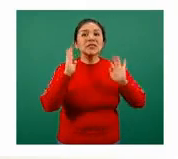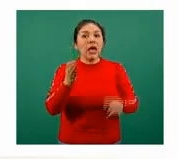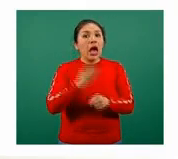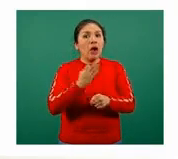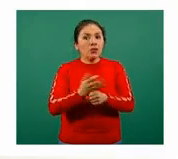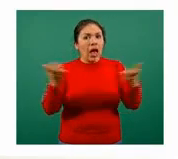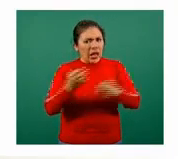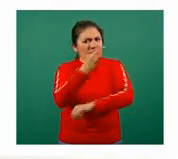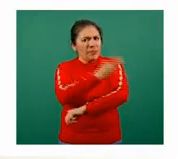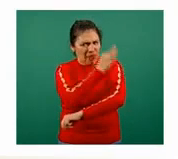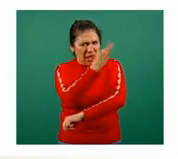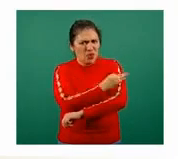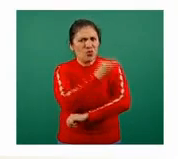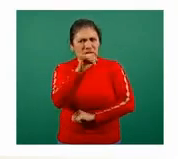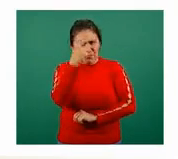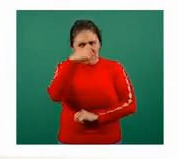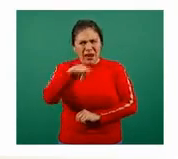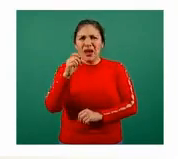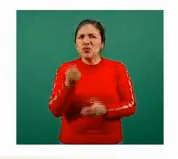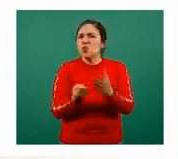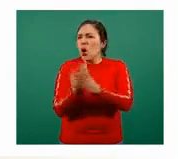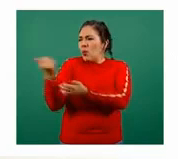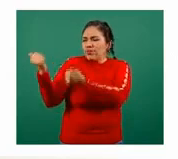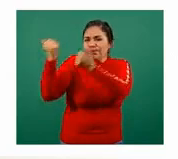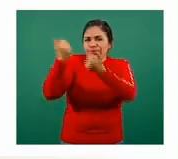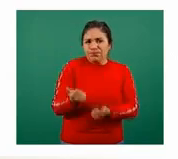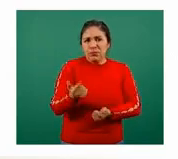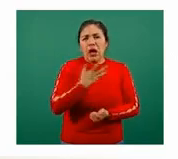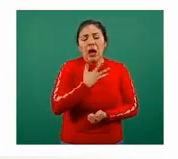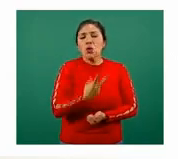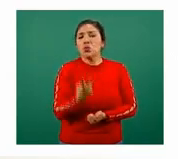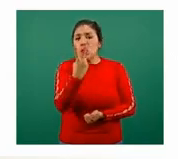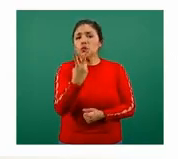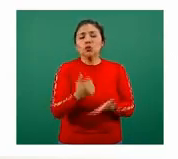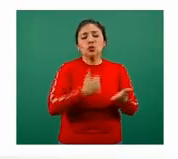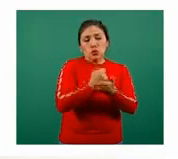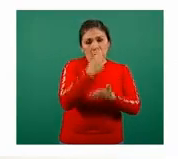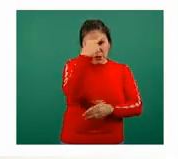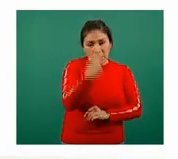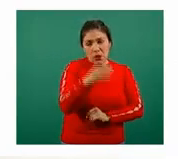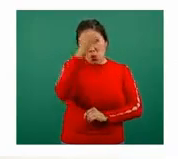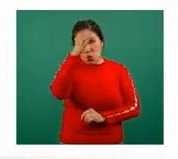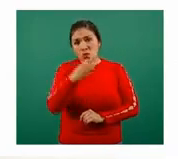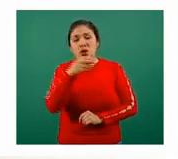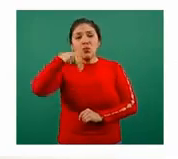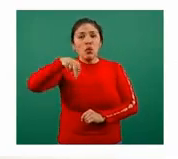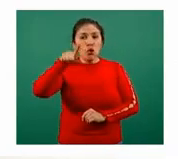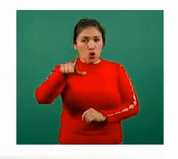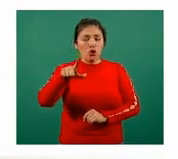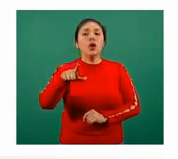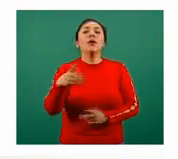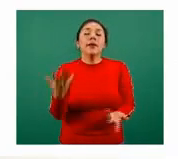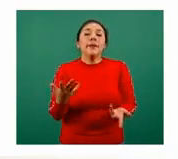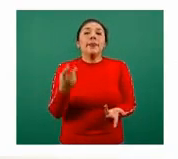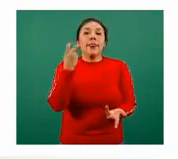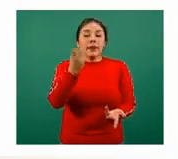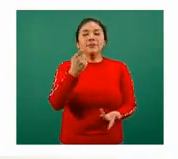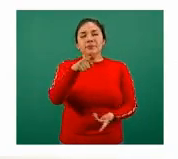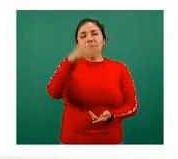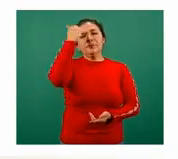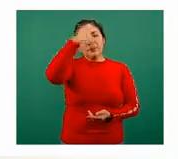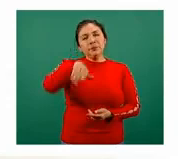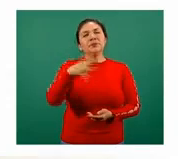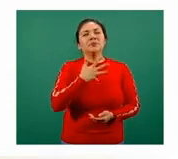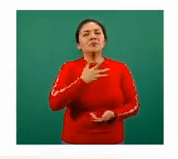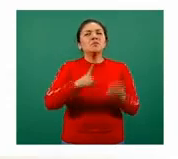este momento vacunando con el paquete más reciente. Son solamente Ciudad de México, Coahuila y Nuevo León. Y entonces, sabemos que